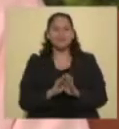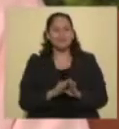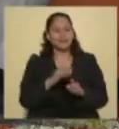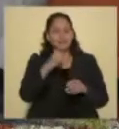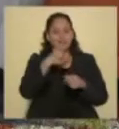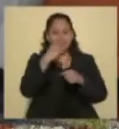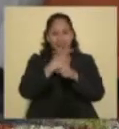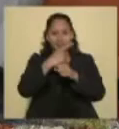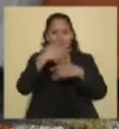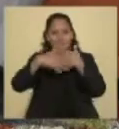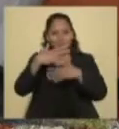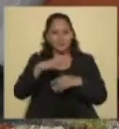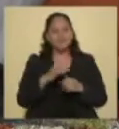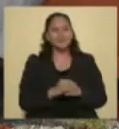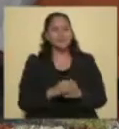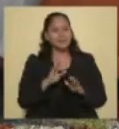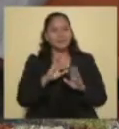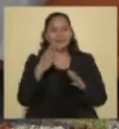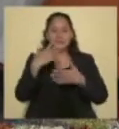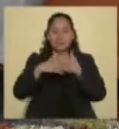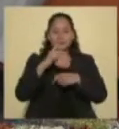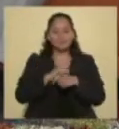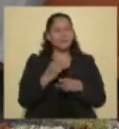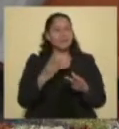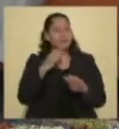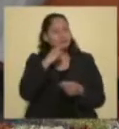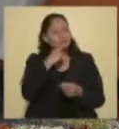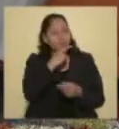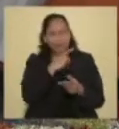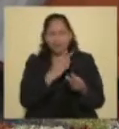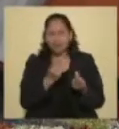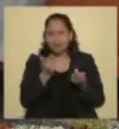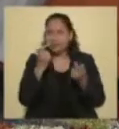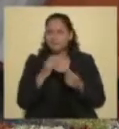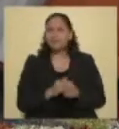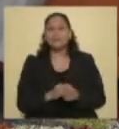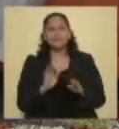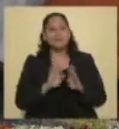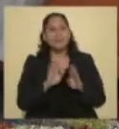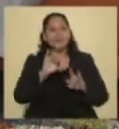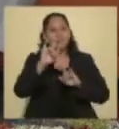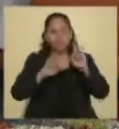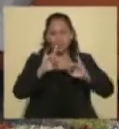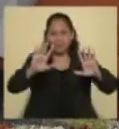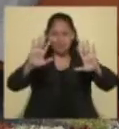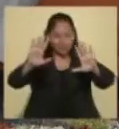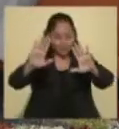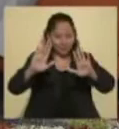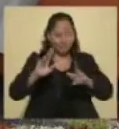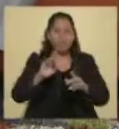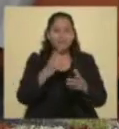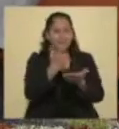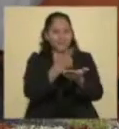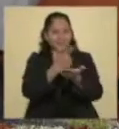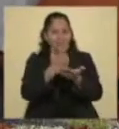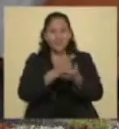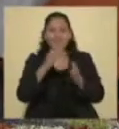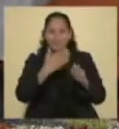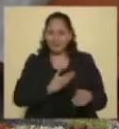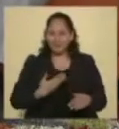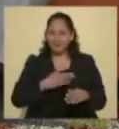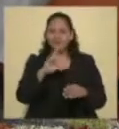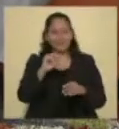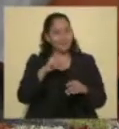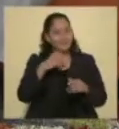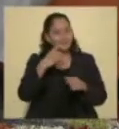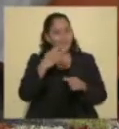para que no haya pretextos. Ya ¿eh? Se nos fueron los primeros 15 días. Y no, olvídalo. No hay feria, no hay feria. Eso sí no hay feria. La primera quincena hay que